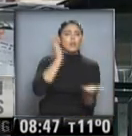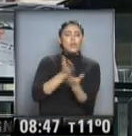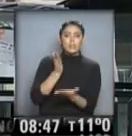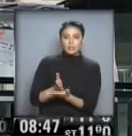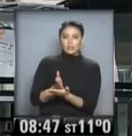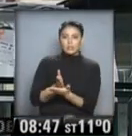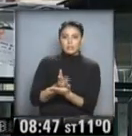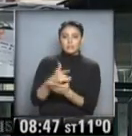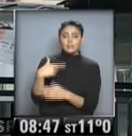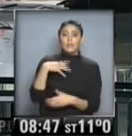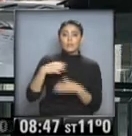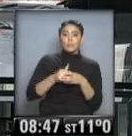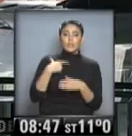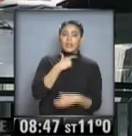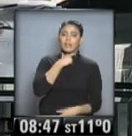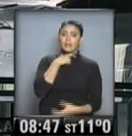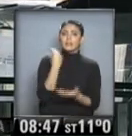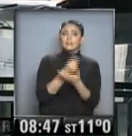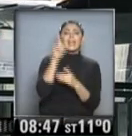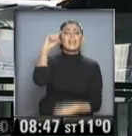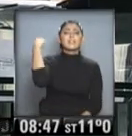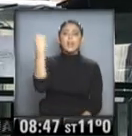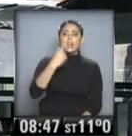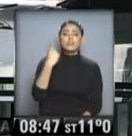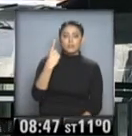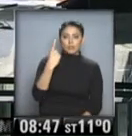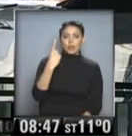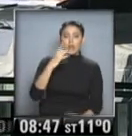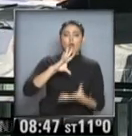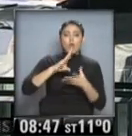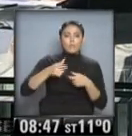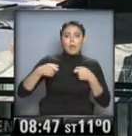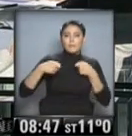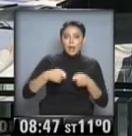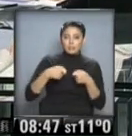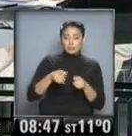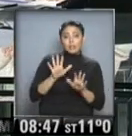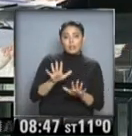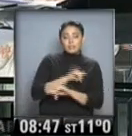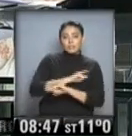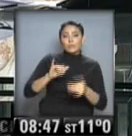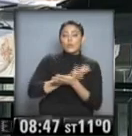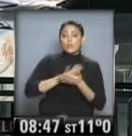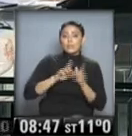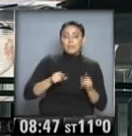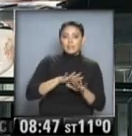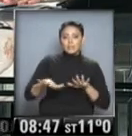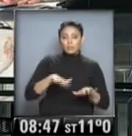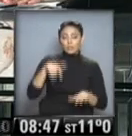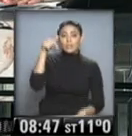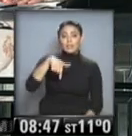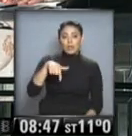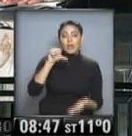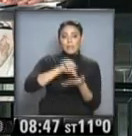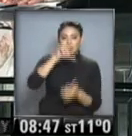que puso a los golpistas que buscan el reconocimiento internacional bajo intensa presión estas son las novedades y la situación que se vive por estas